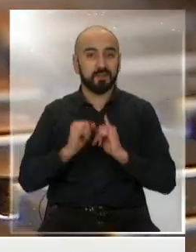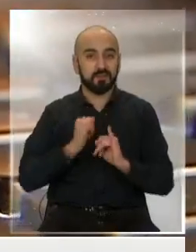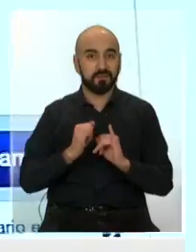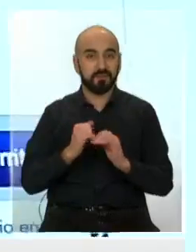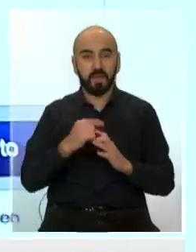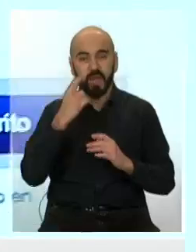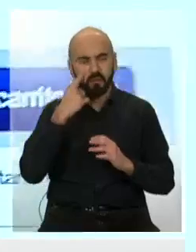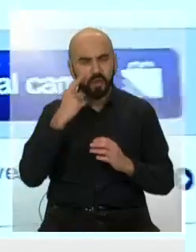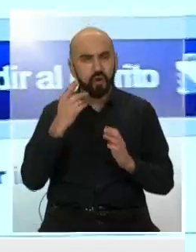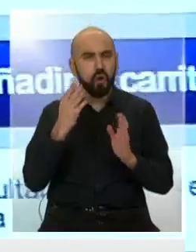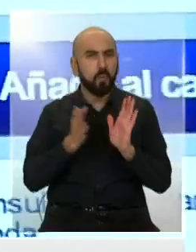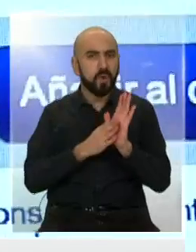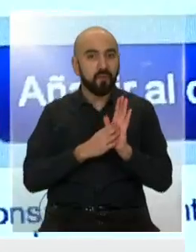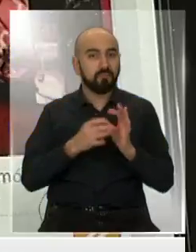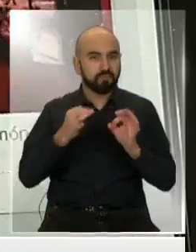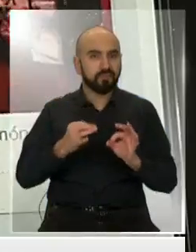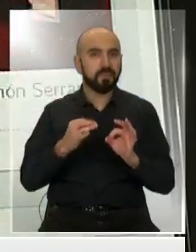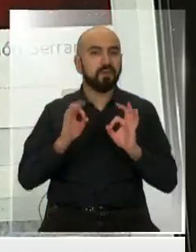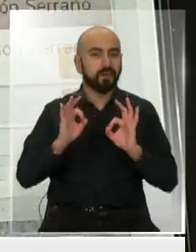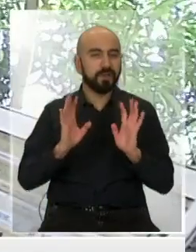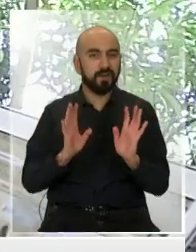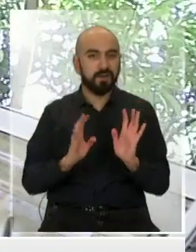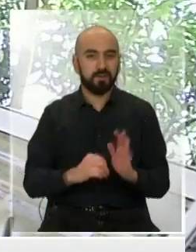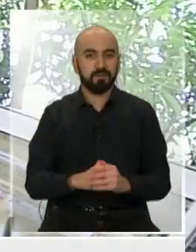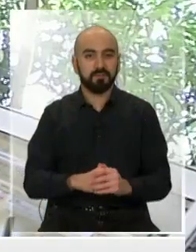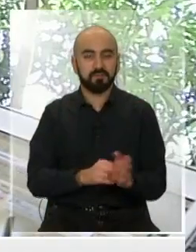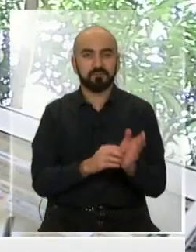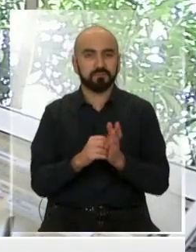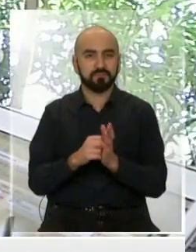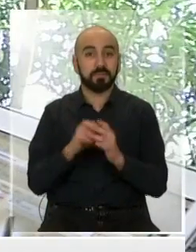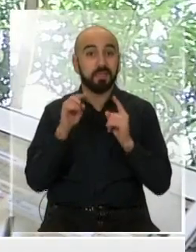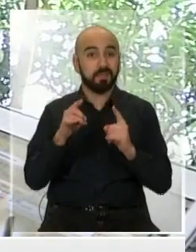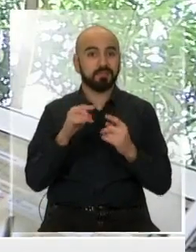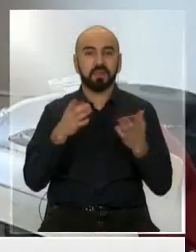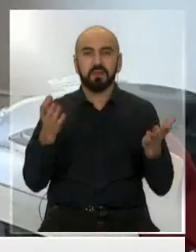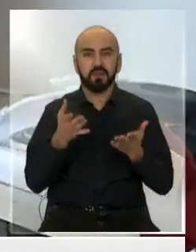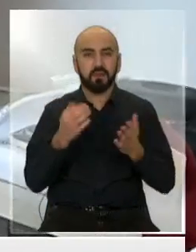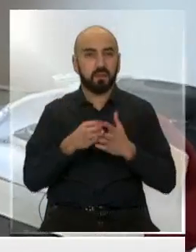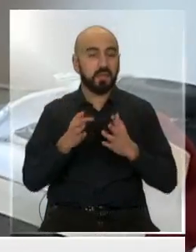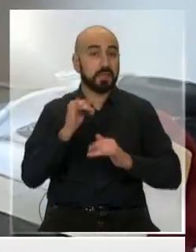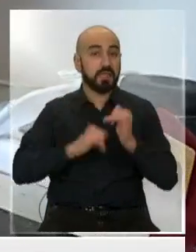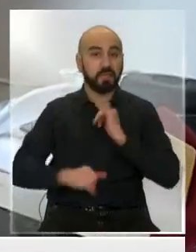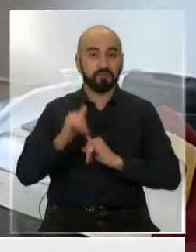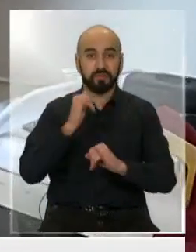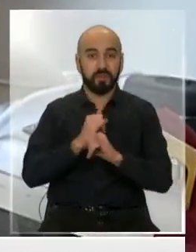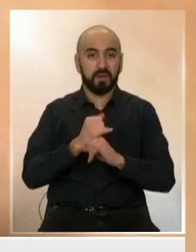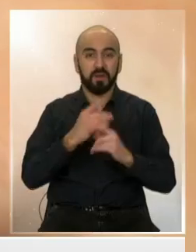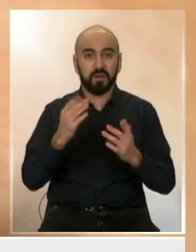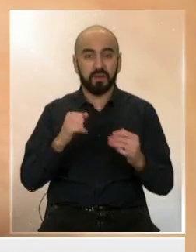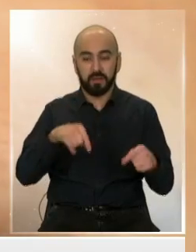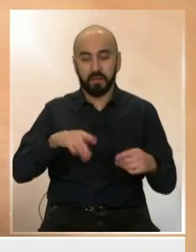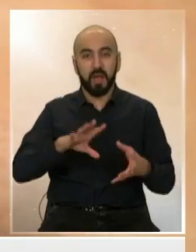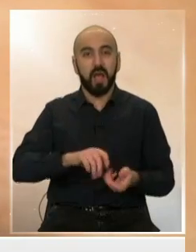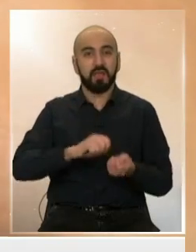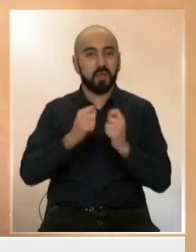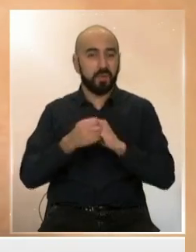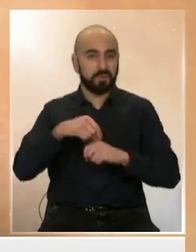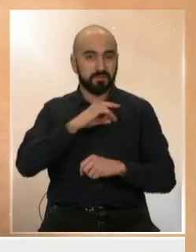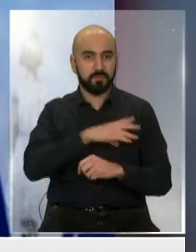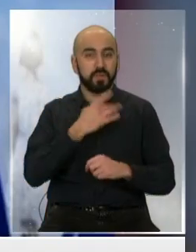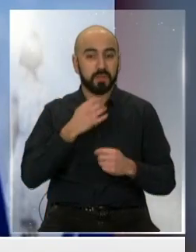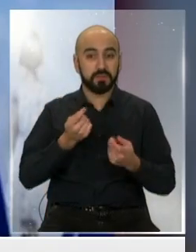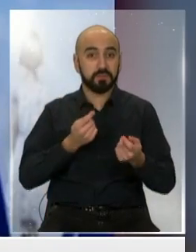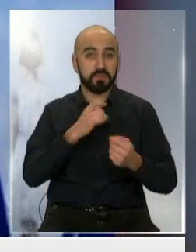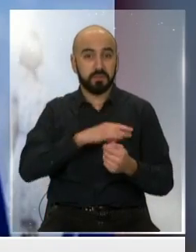sean auténticas. En general, lo que pasa es que esto es una tendencia internacional que se vino acomodando a Chile. Como a Chile le empezó a ir un poco